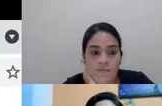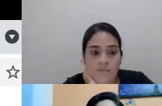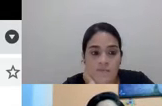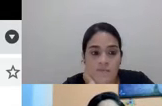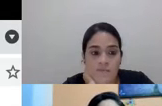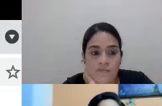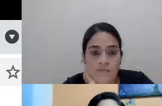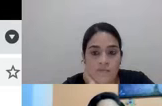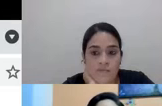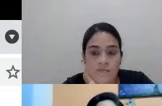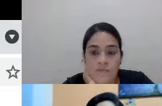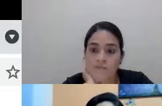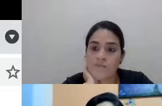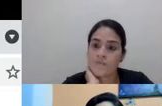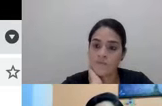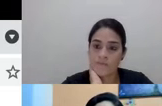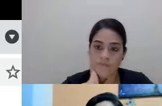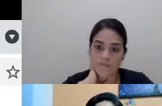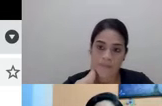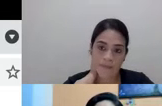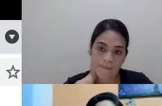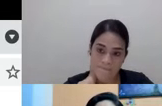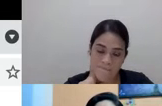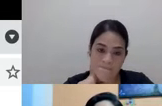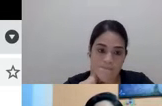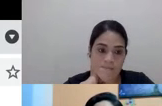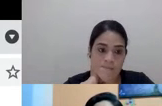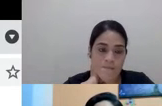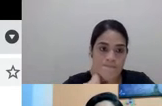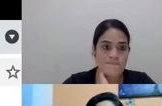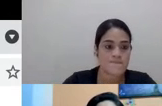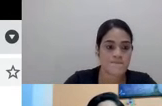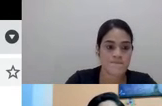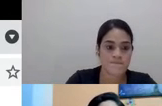cortometrajes, perdón, y la tarea. En la semana 3